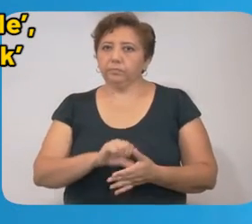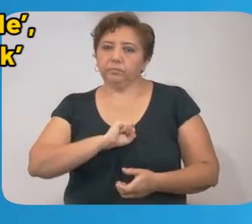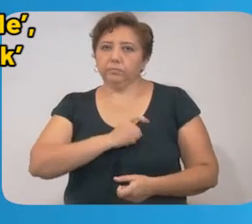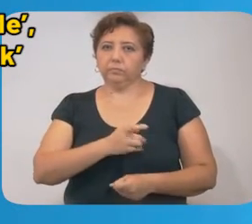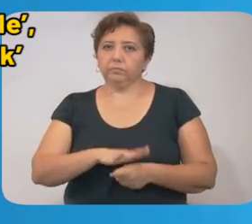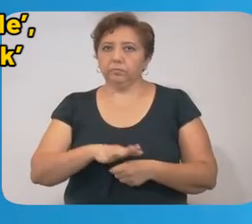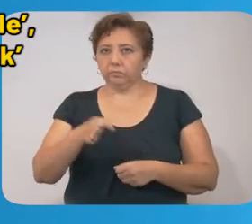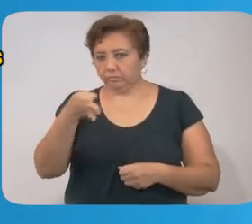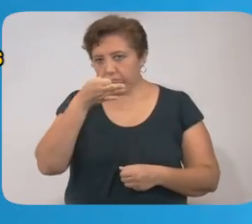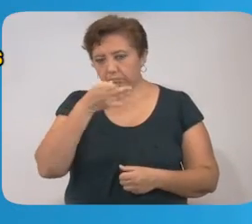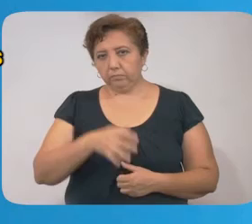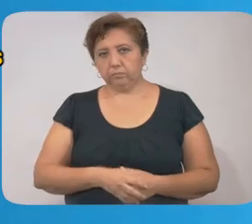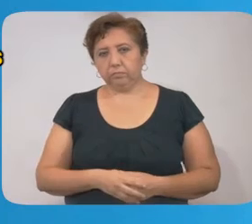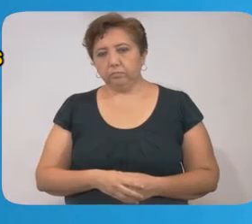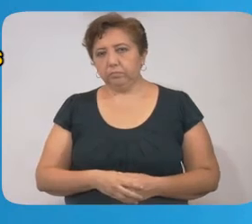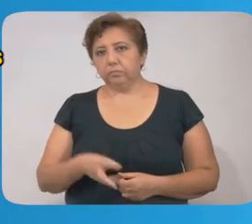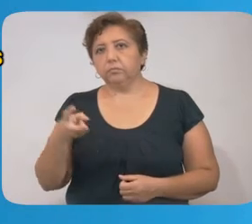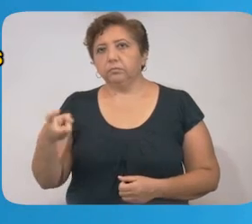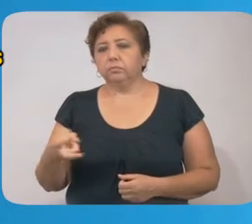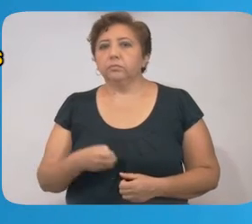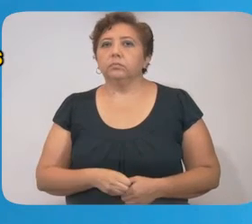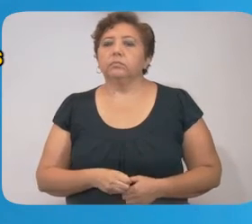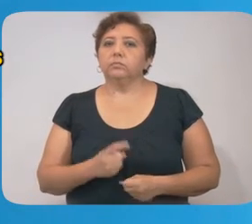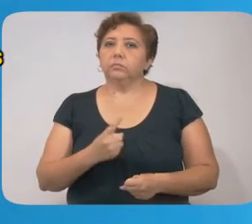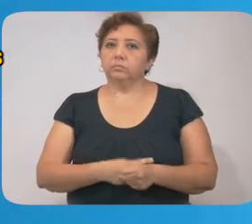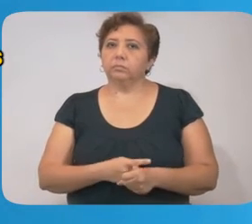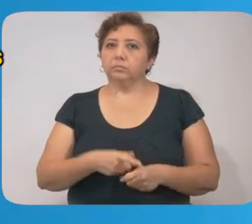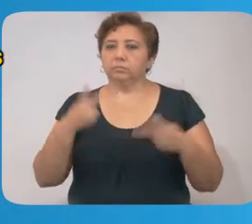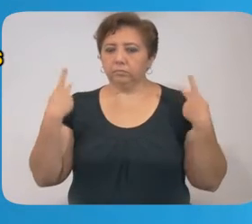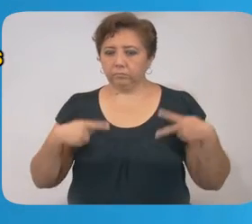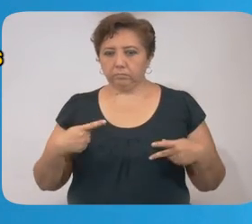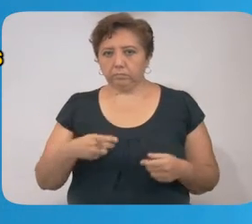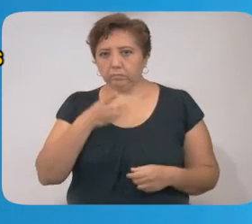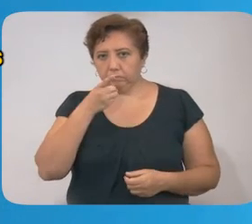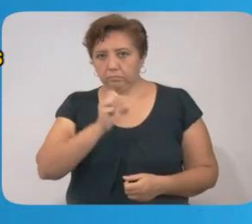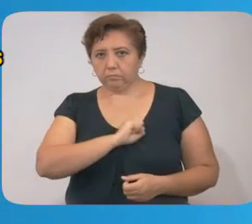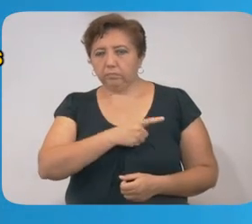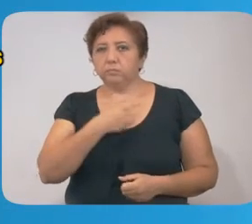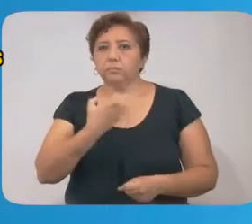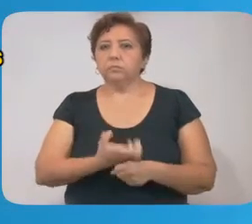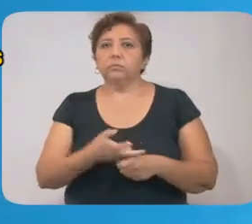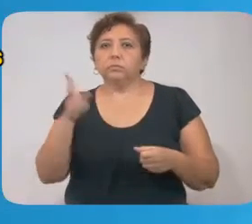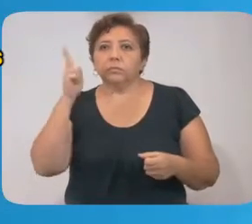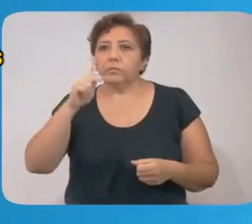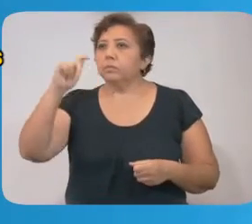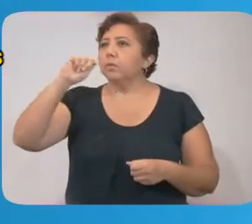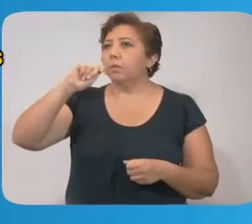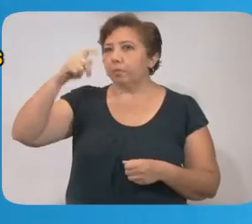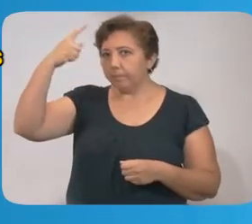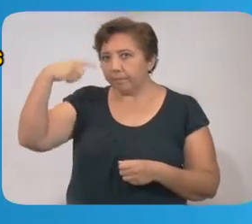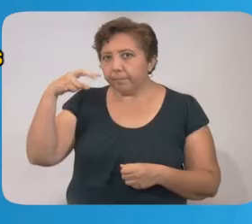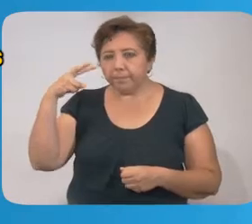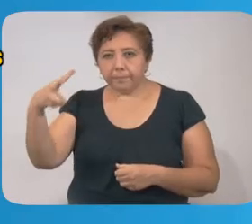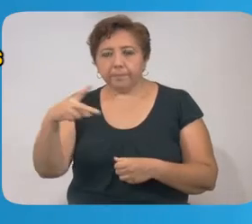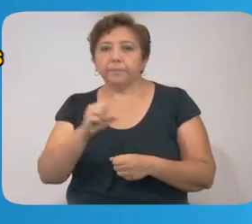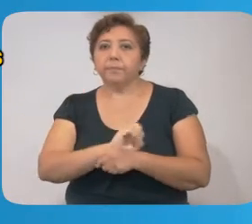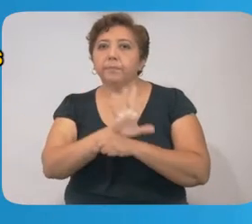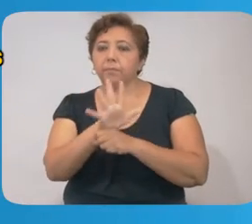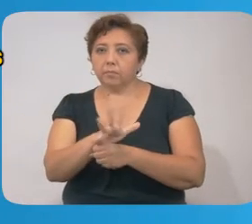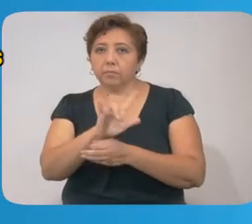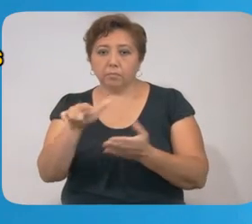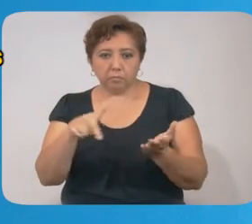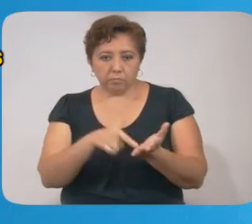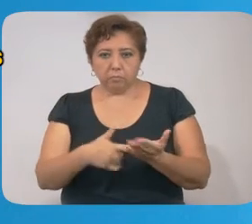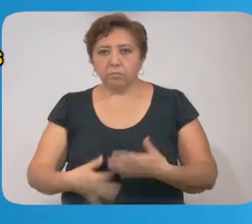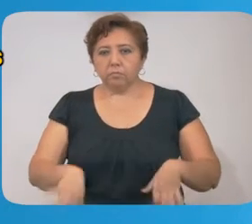más cercano. En esta fase de la epidemia, personal del sector salud estatal aplicará pruebas para detectar coronavirus en